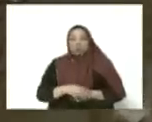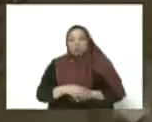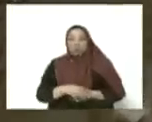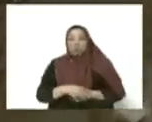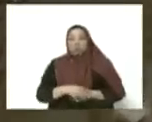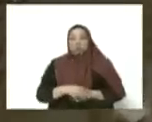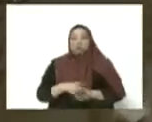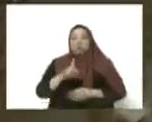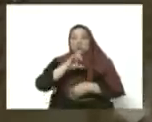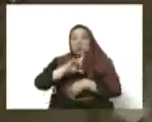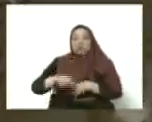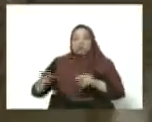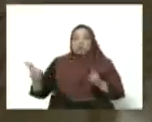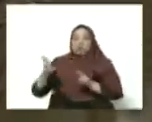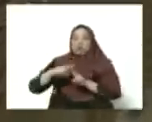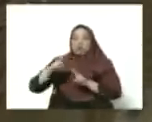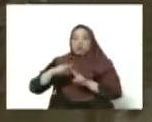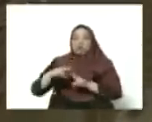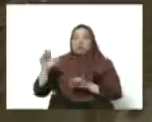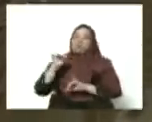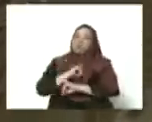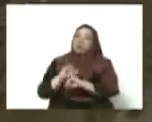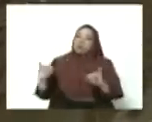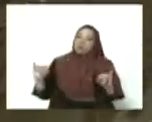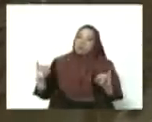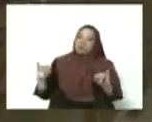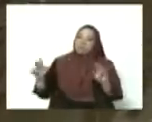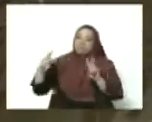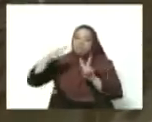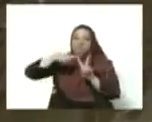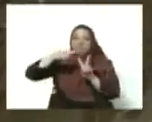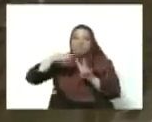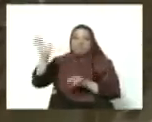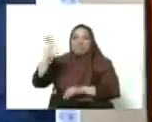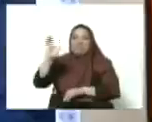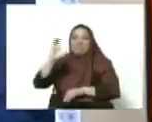nosotros desde San Antonio del Táchira nos despedimos a los estudios en Caracas. Adelante.